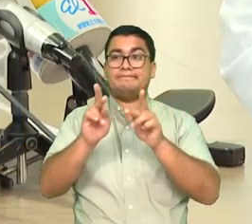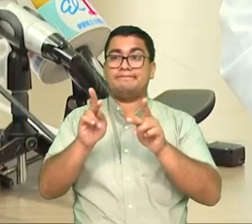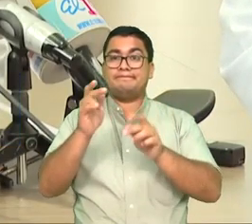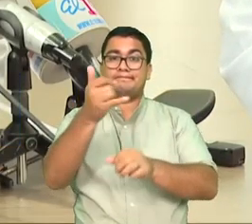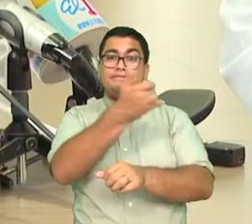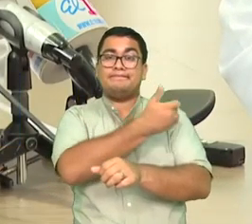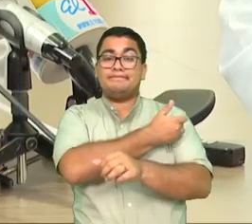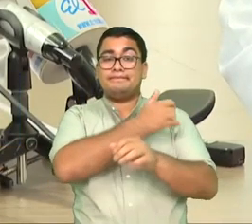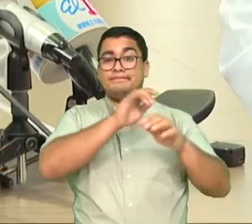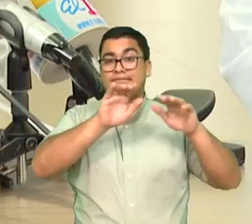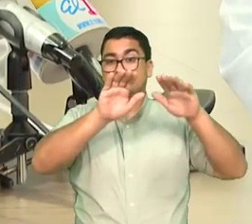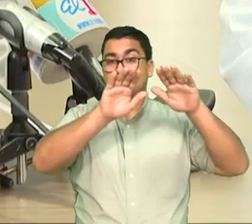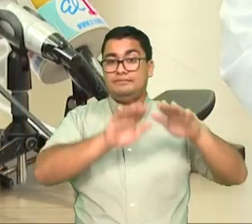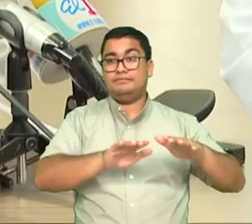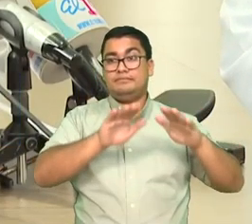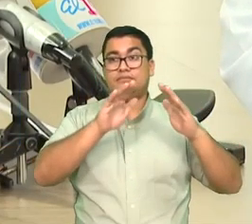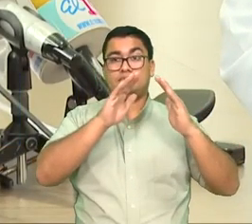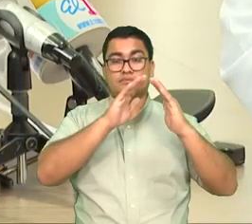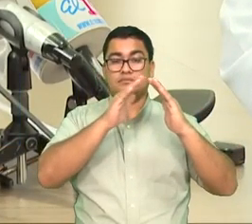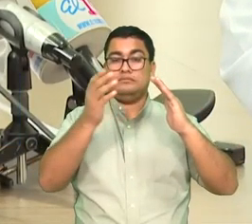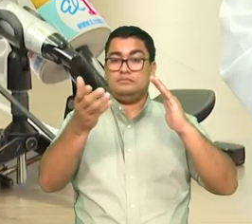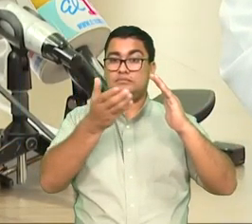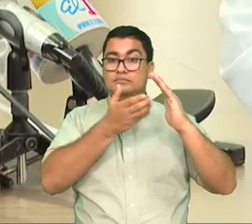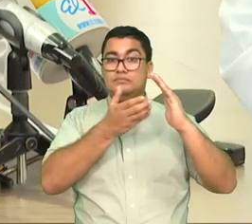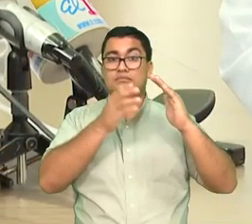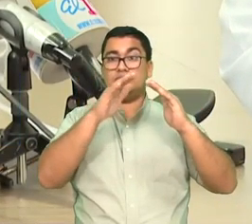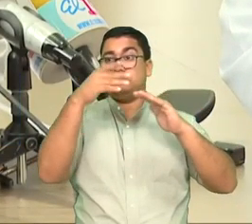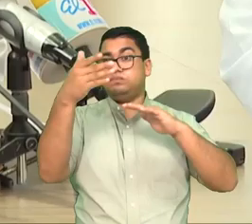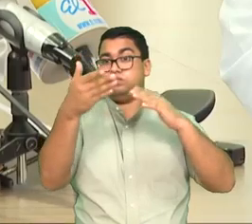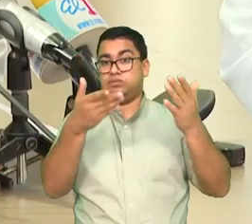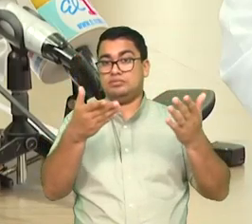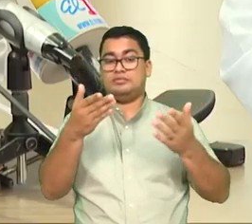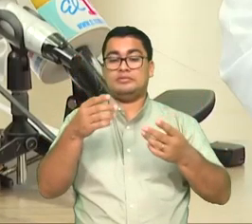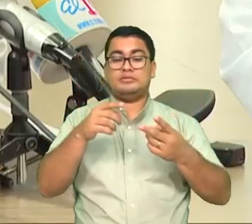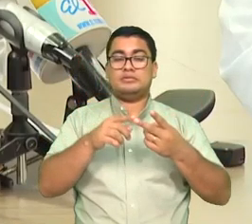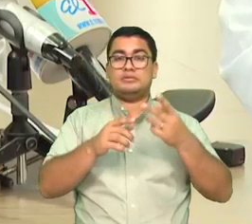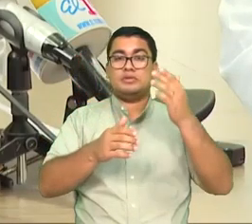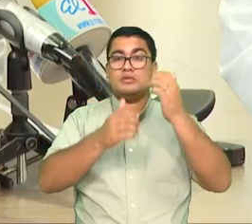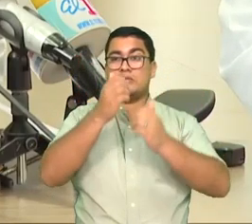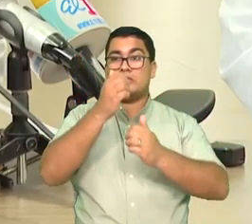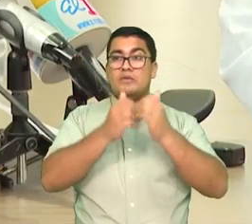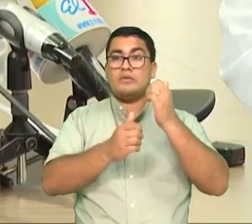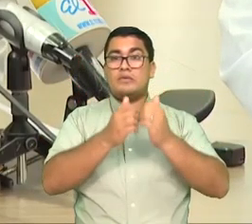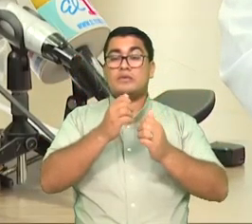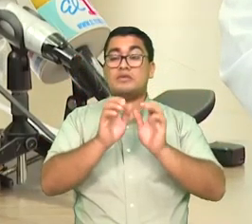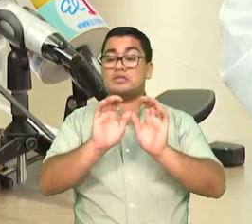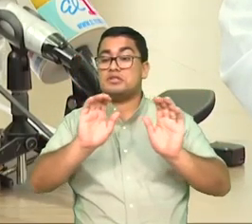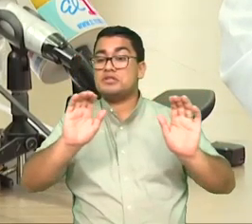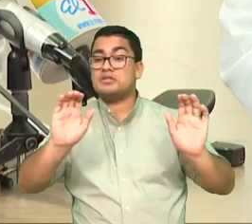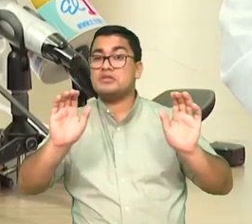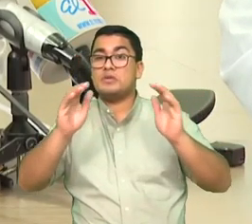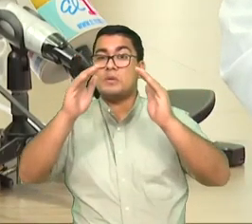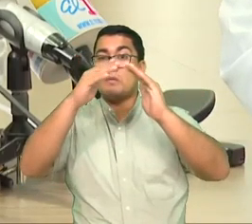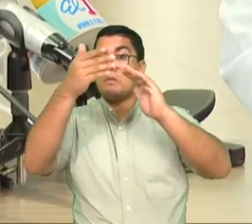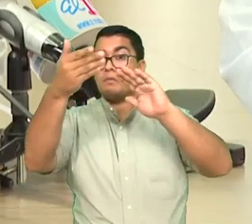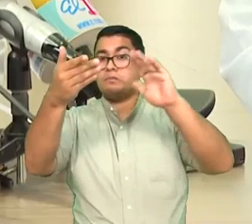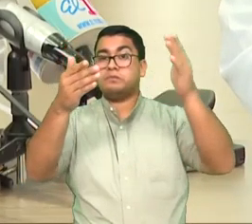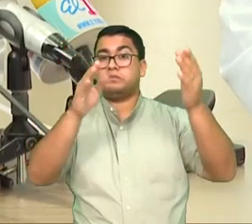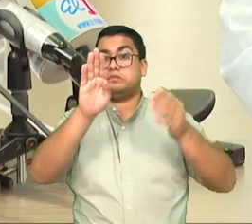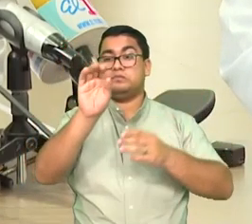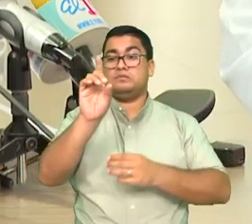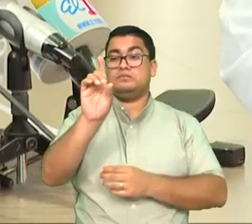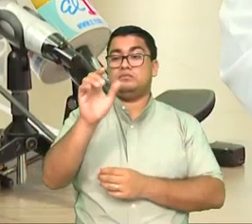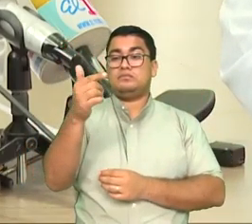hospitalizábamos en este hospital. Se reportan daños en el techo del área de pediatría, bodega de insumos